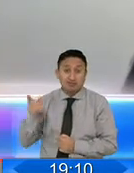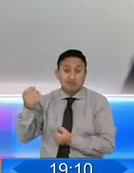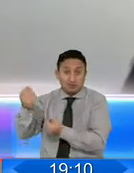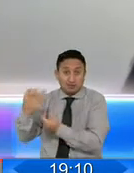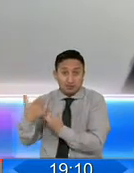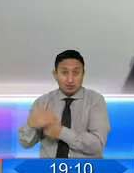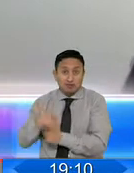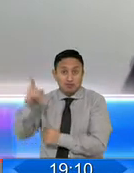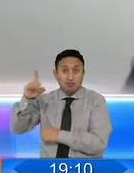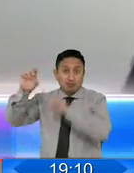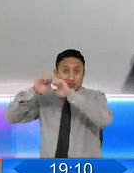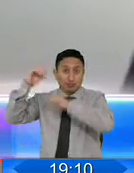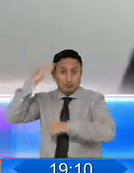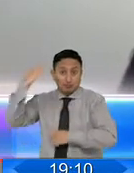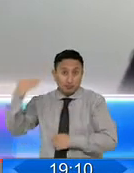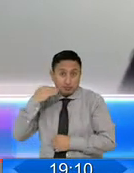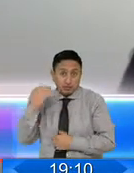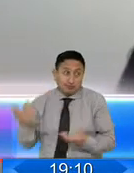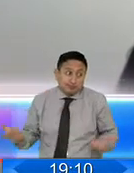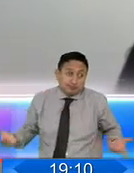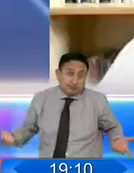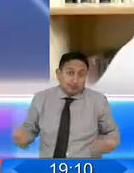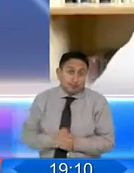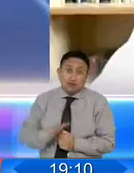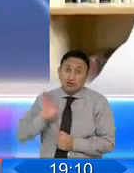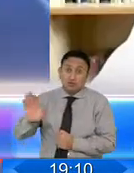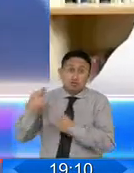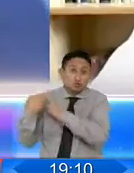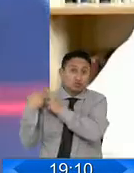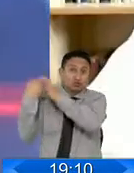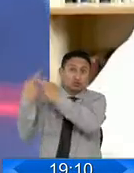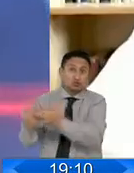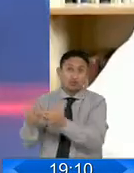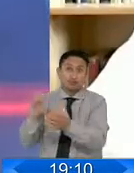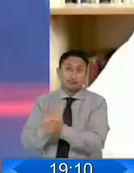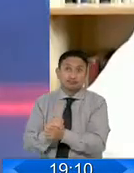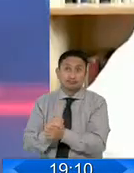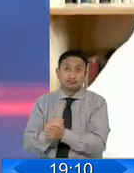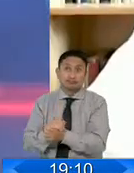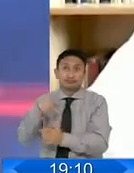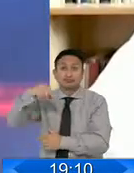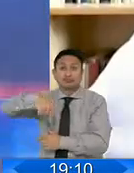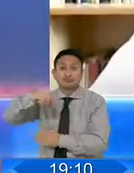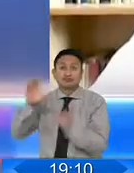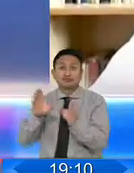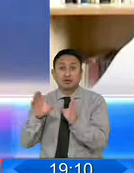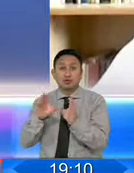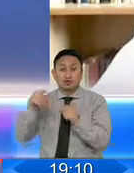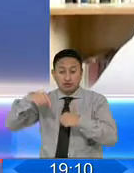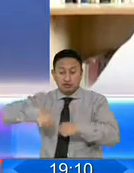de la instancia coreana, su responsabilidad. ¿En qué fecha se acreditó en Ecuador